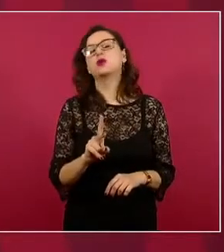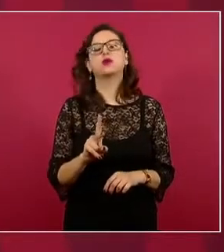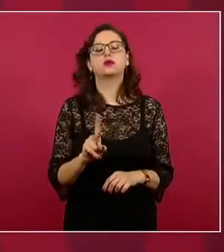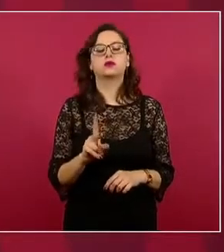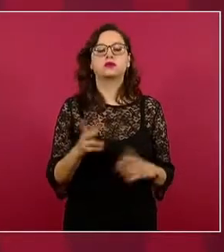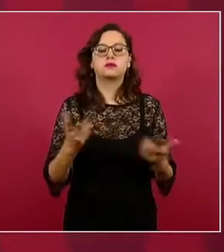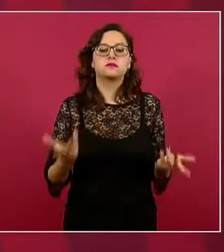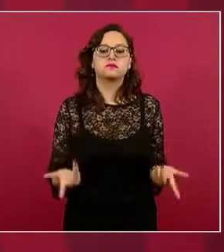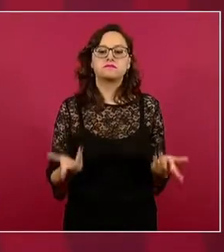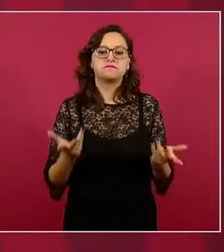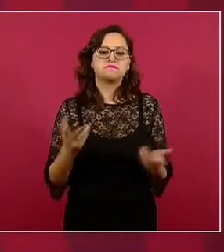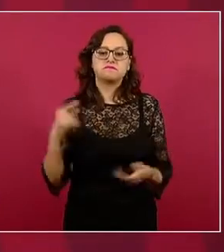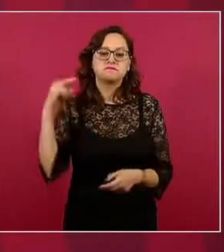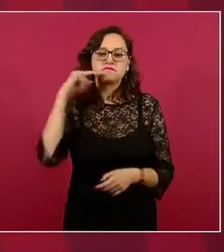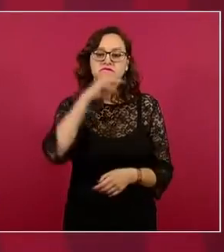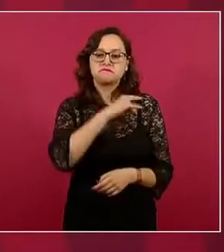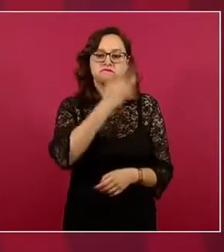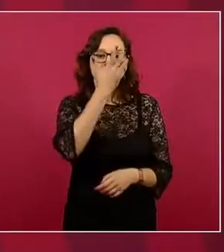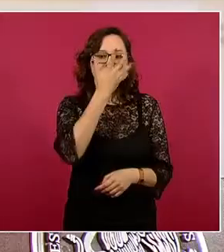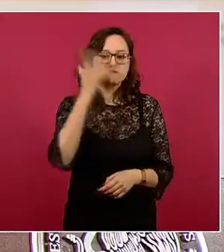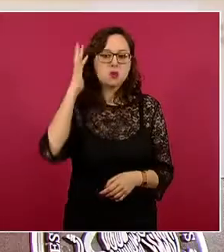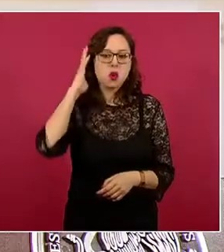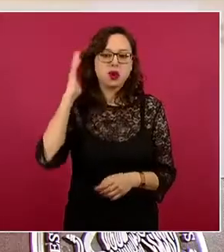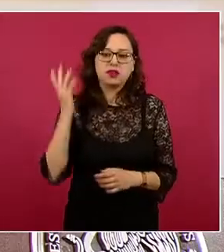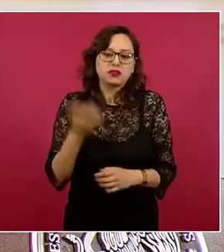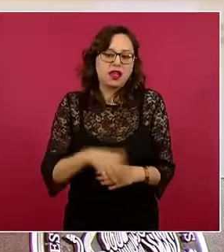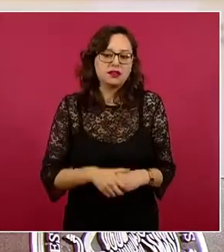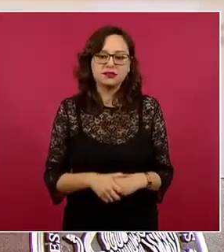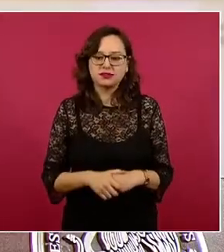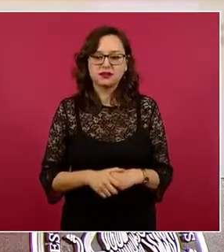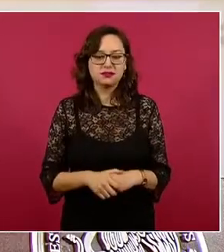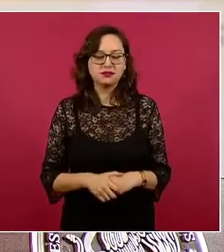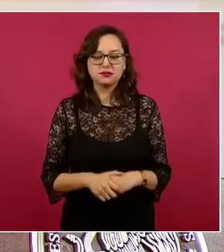lo que siempre hablamos, de los que van a los templos,